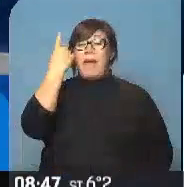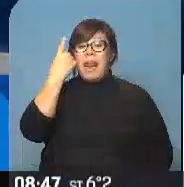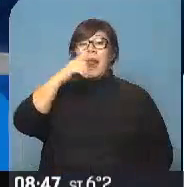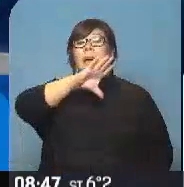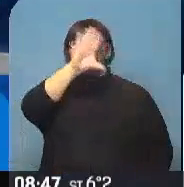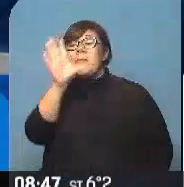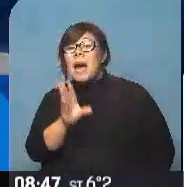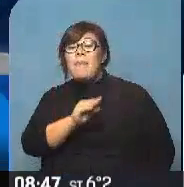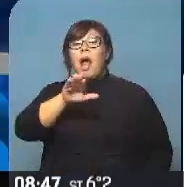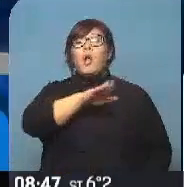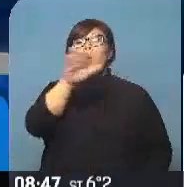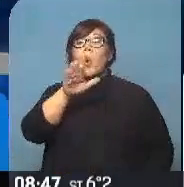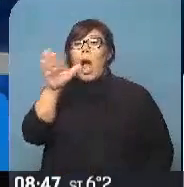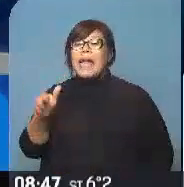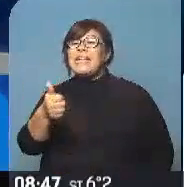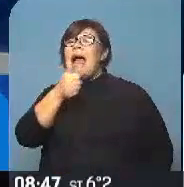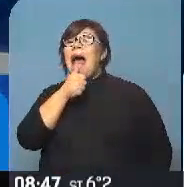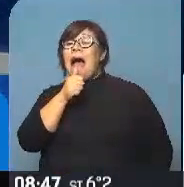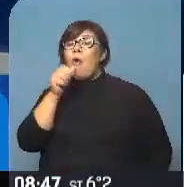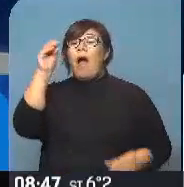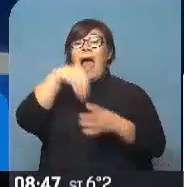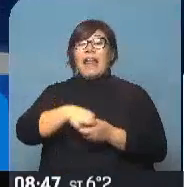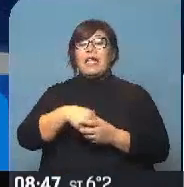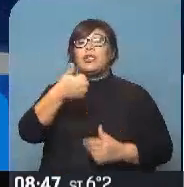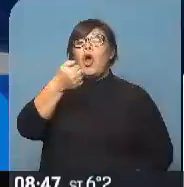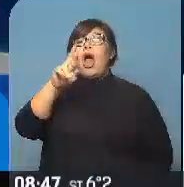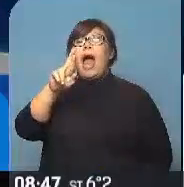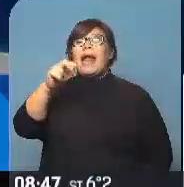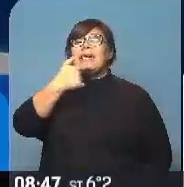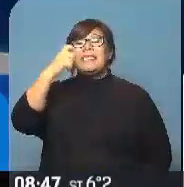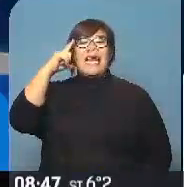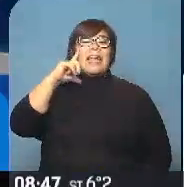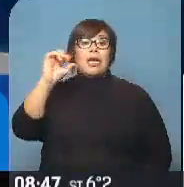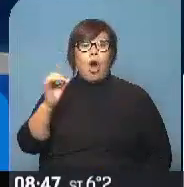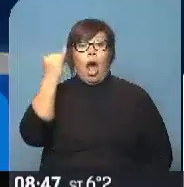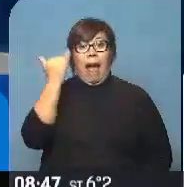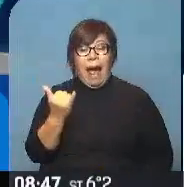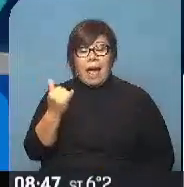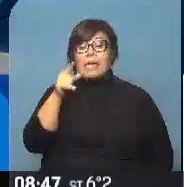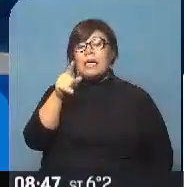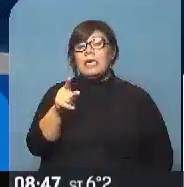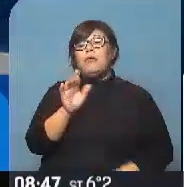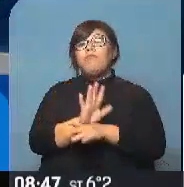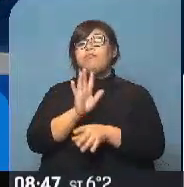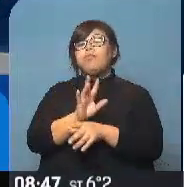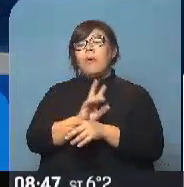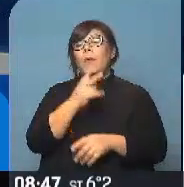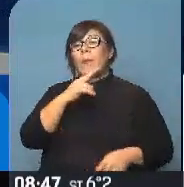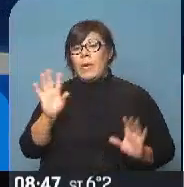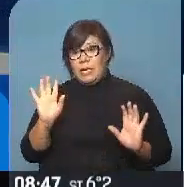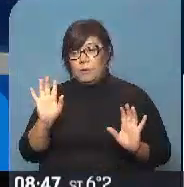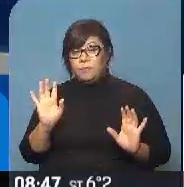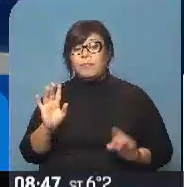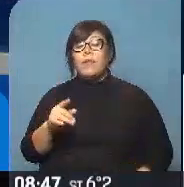nos va indicando cuáles son los lugares donde se encuentra que pueden ser poco saludables para el consumo este mapa reveló que